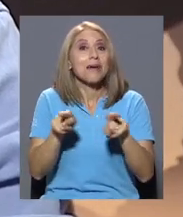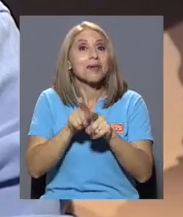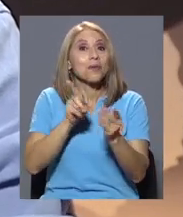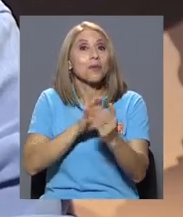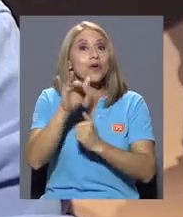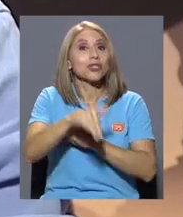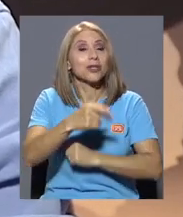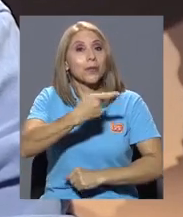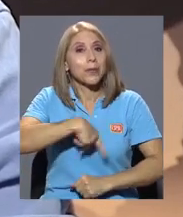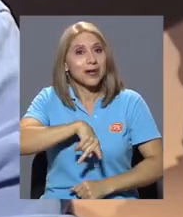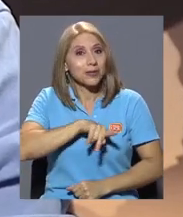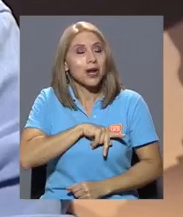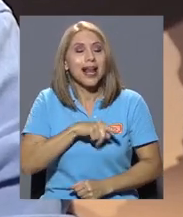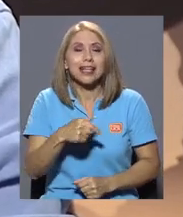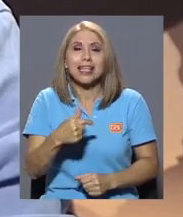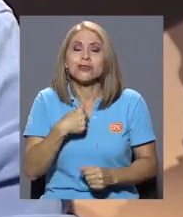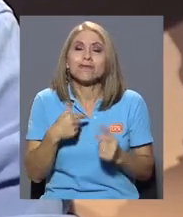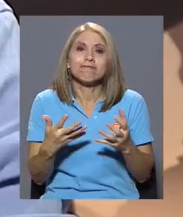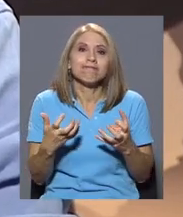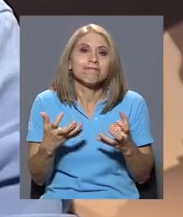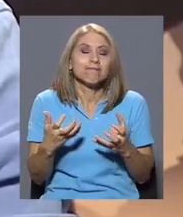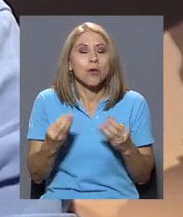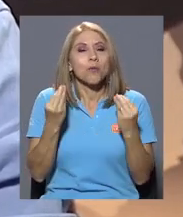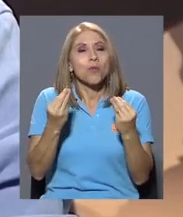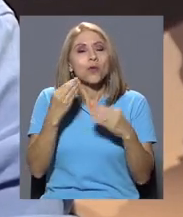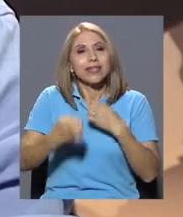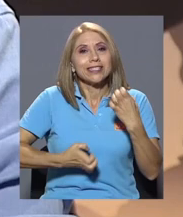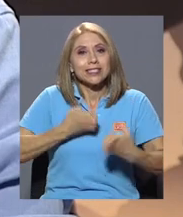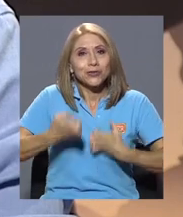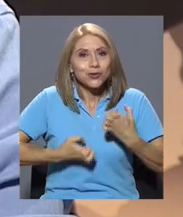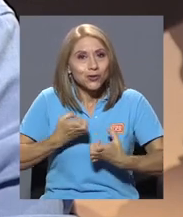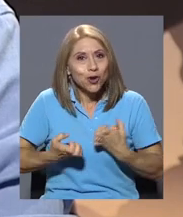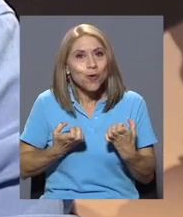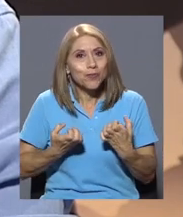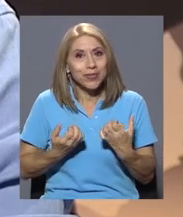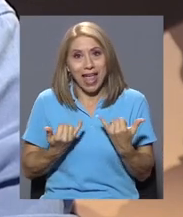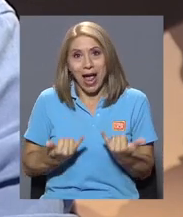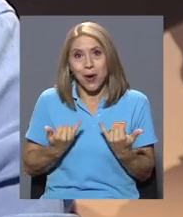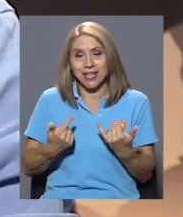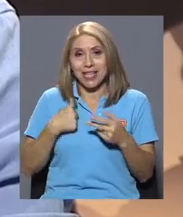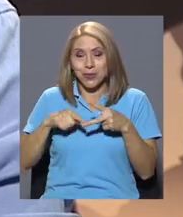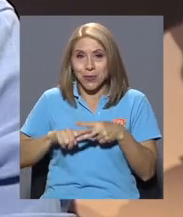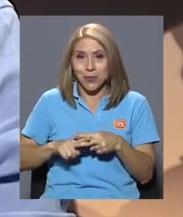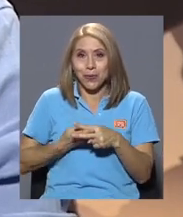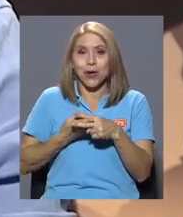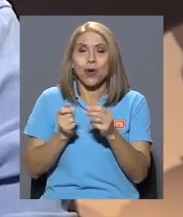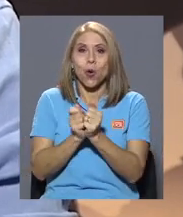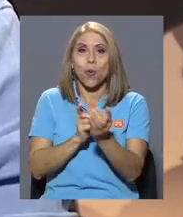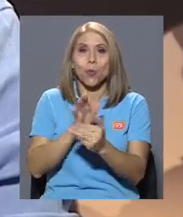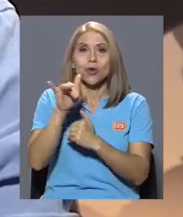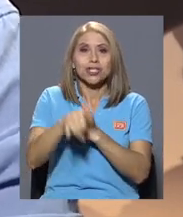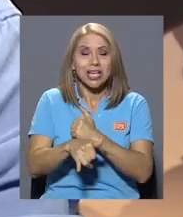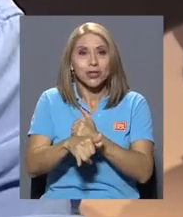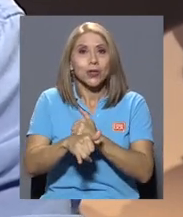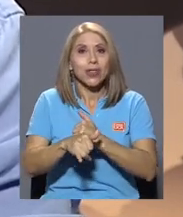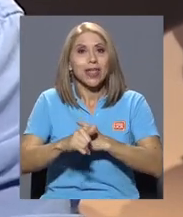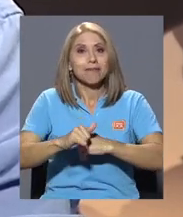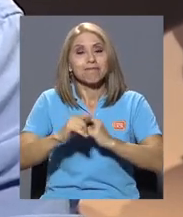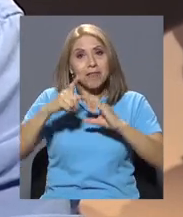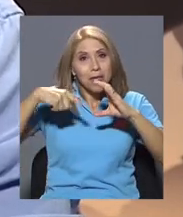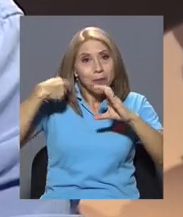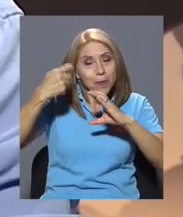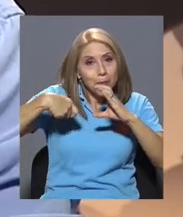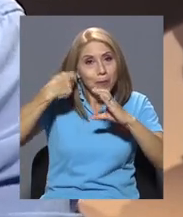proyecto personal al que le tengo muchas ganas y mucha ilusión estoy arrancando con un proyecto de largometraje